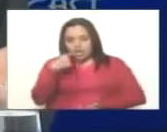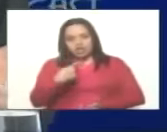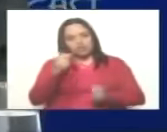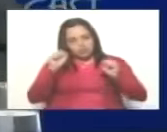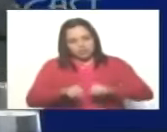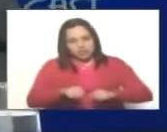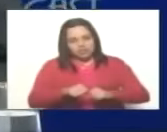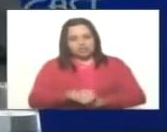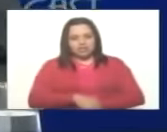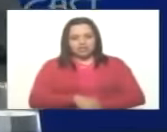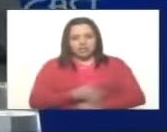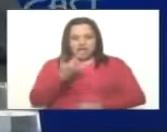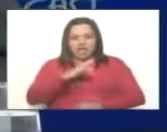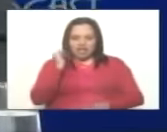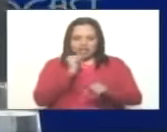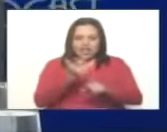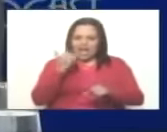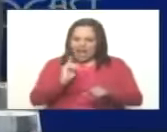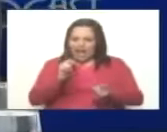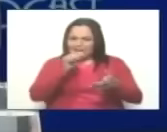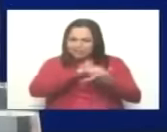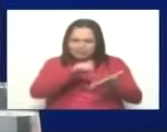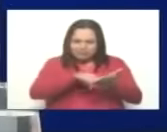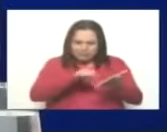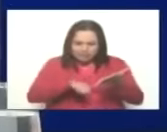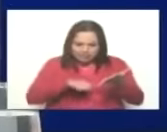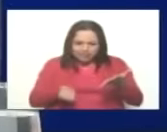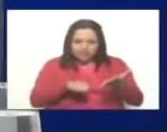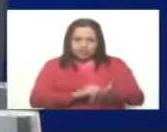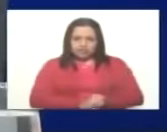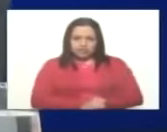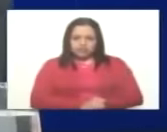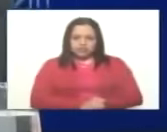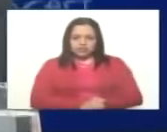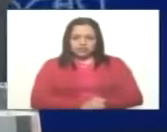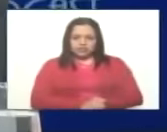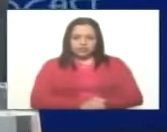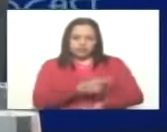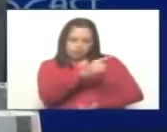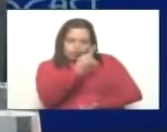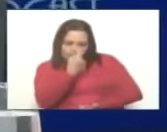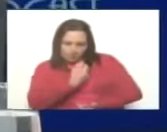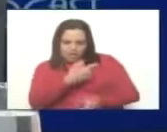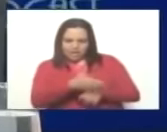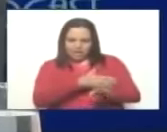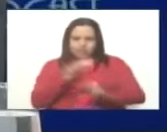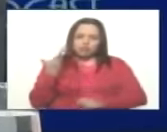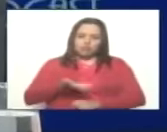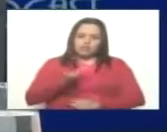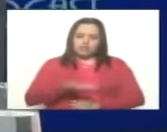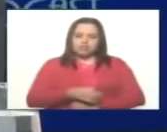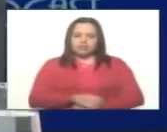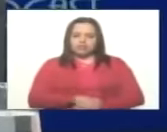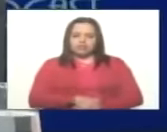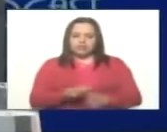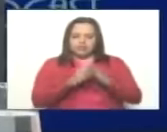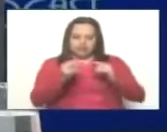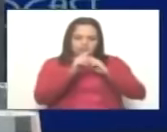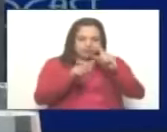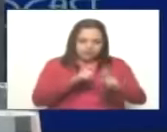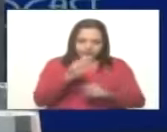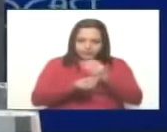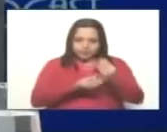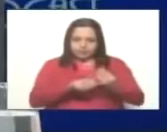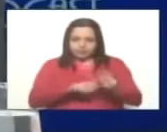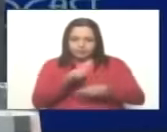Confesaron. Eso está una declaración, no solamente... Y allá voy con lo que tú me preguntaste, porque es importante, todas las preguntas que me han hecho las